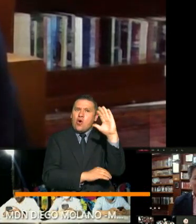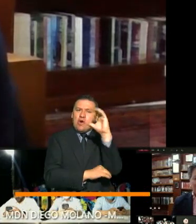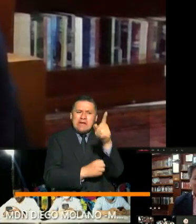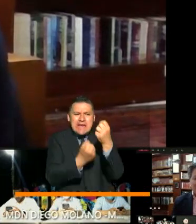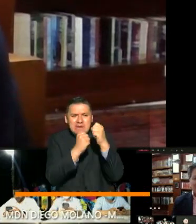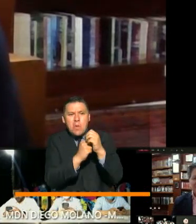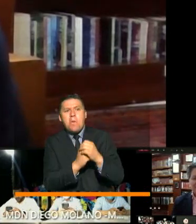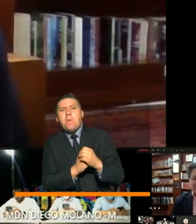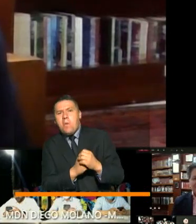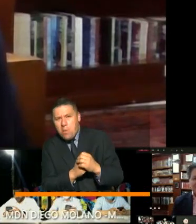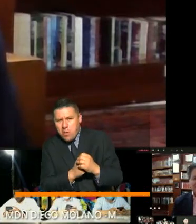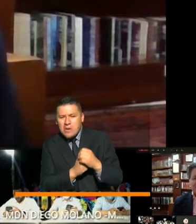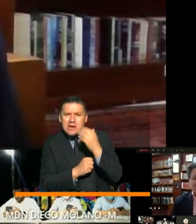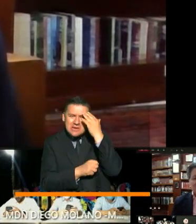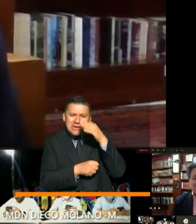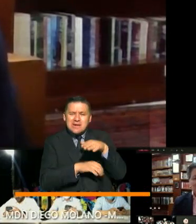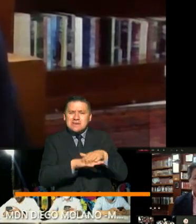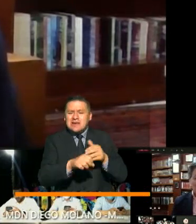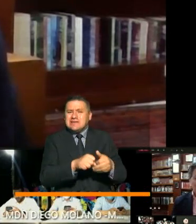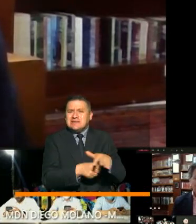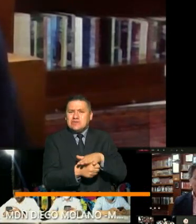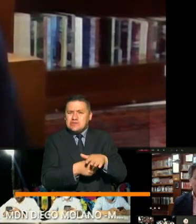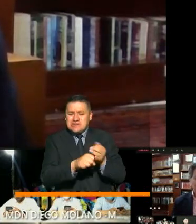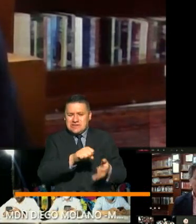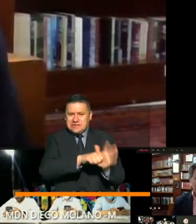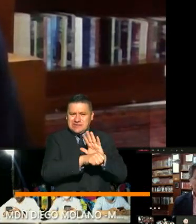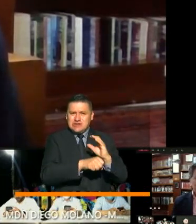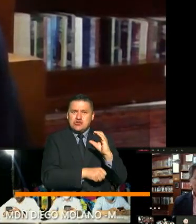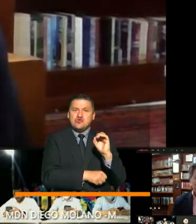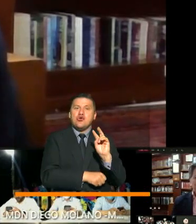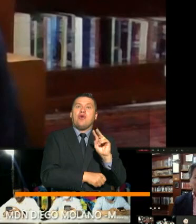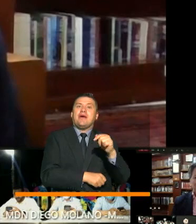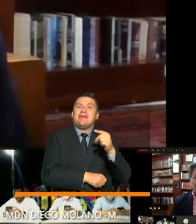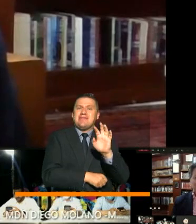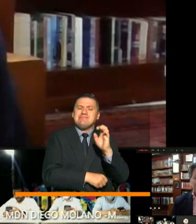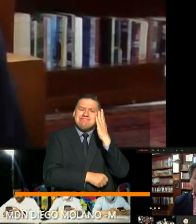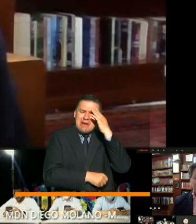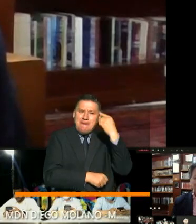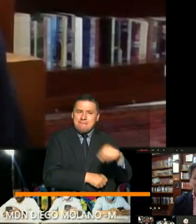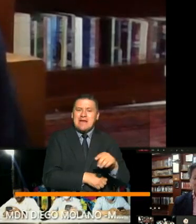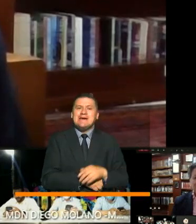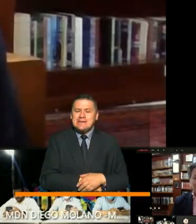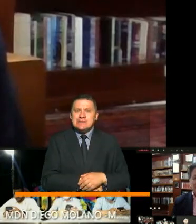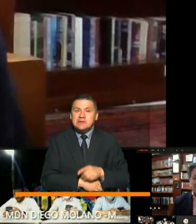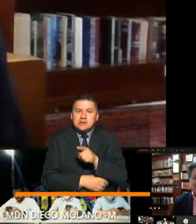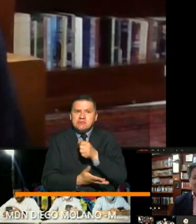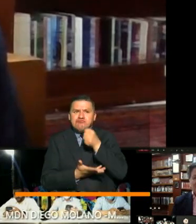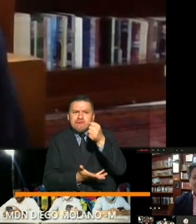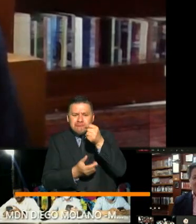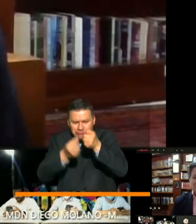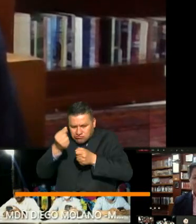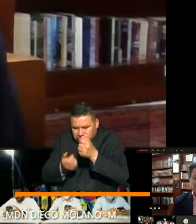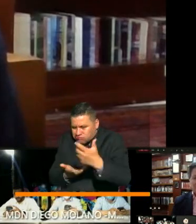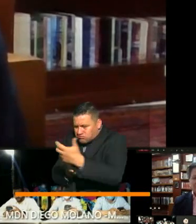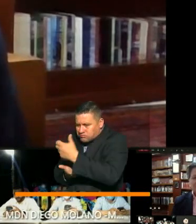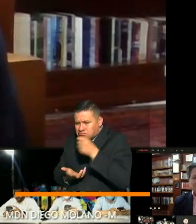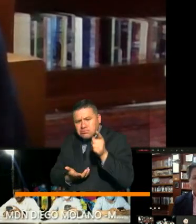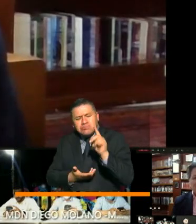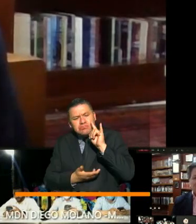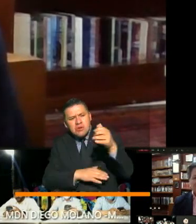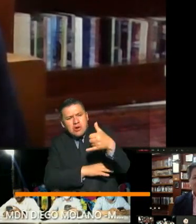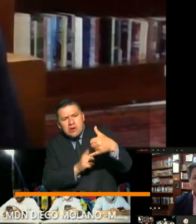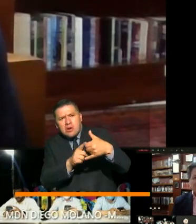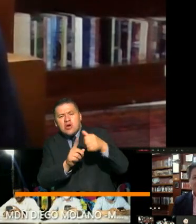Colombia durante la crisis generada por el COVID-19, sobre todo a través de la inversión fiscal en